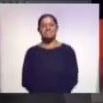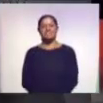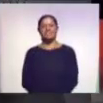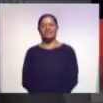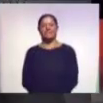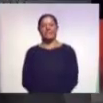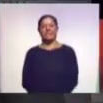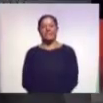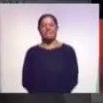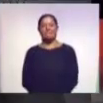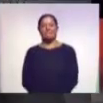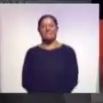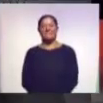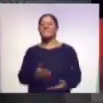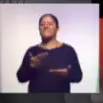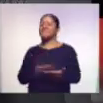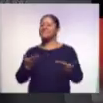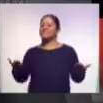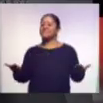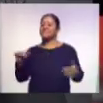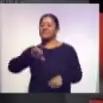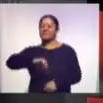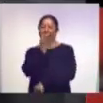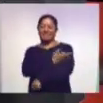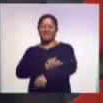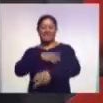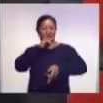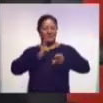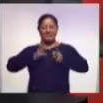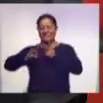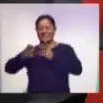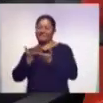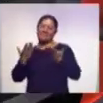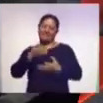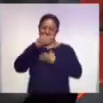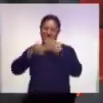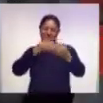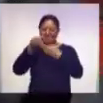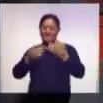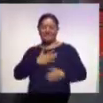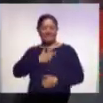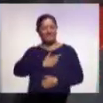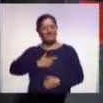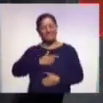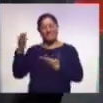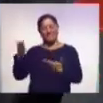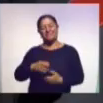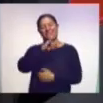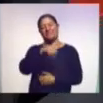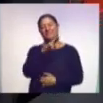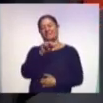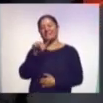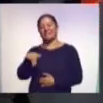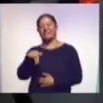Y vamos, ¿qué le parece esta tarde a la charla en Ahora Noticias? Y es un gusto recibir a Juan Manuel Reyes, quien